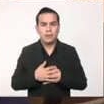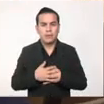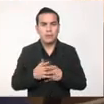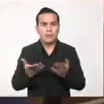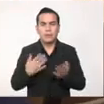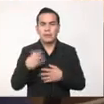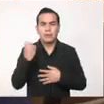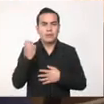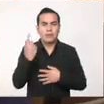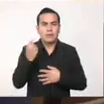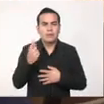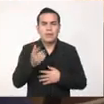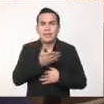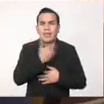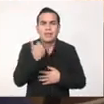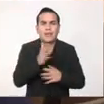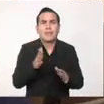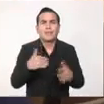No entiendo.